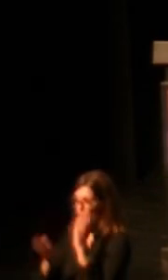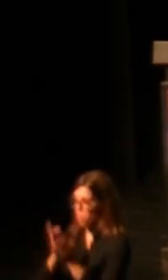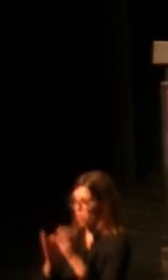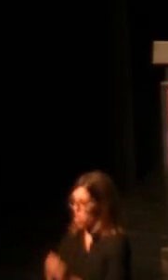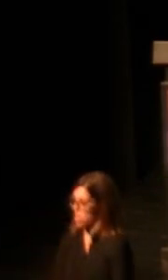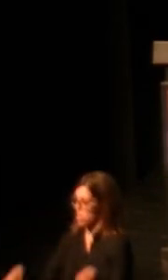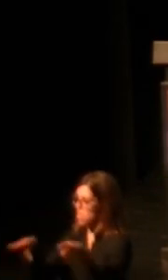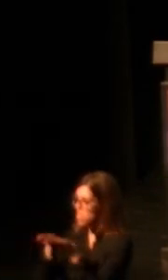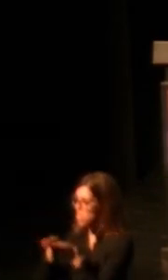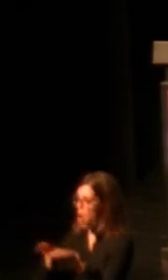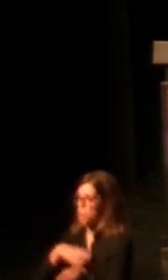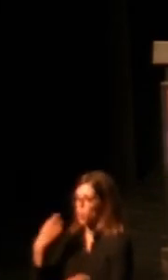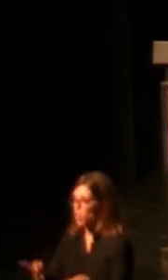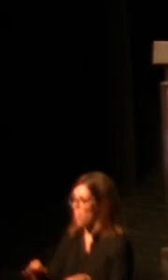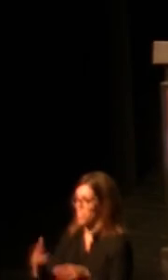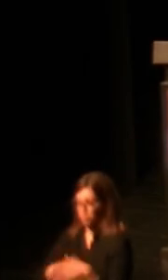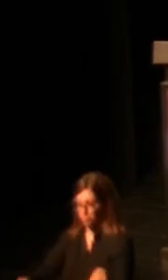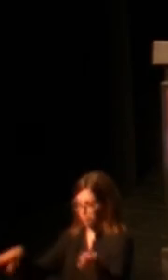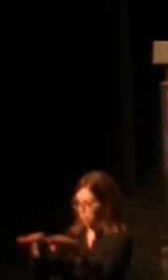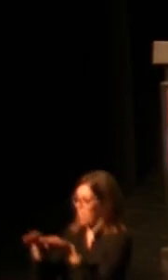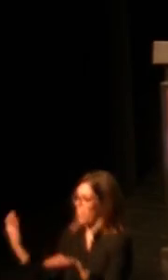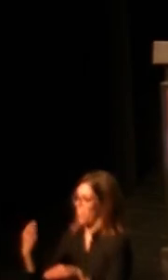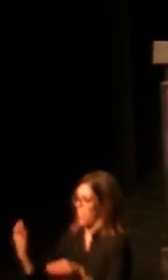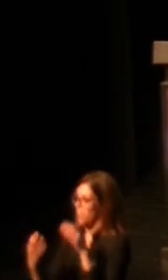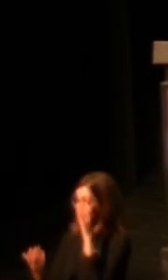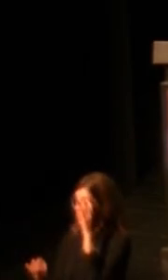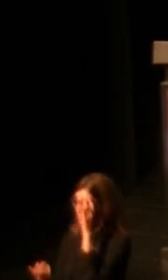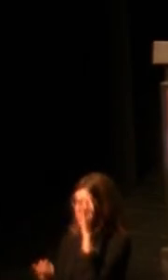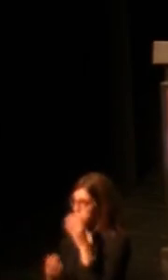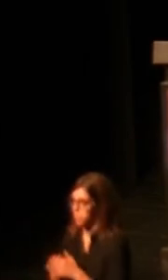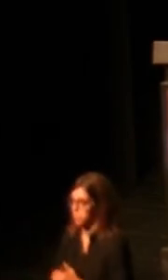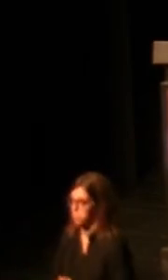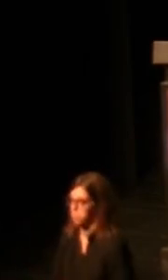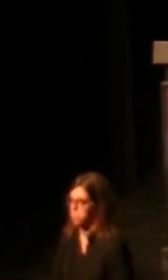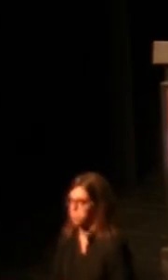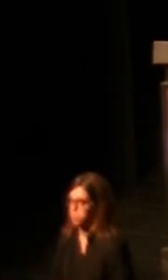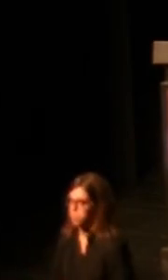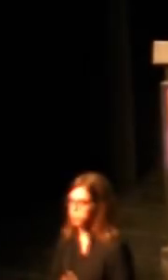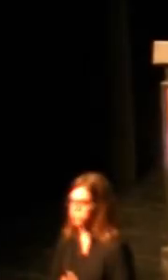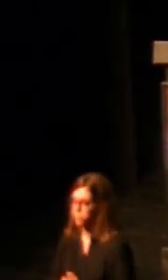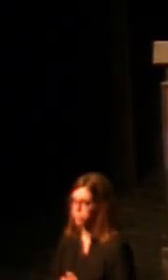tengan las mismas oportunidades de independencia que los demás, habremos triunfado. ¿Vale?